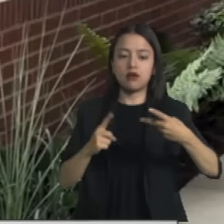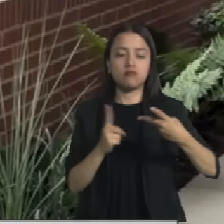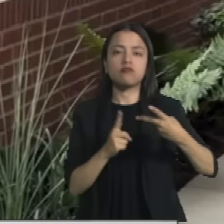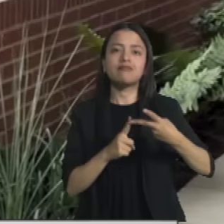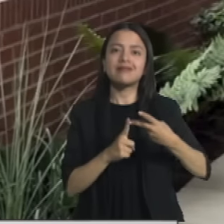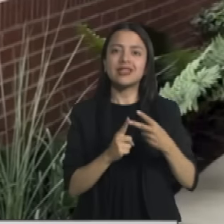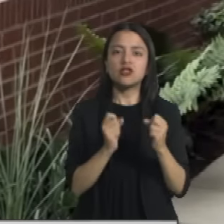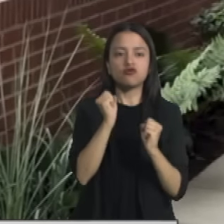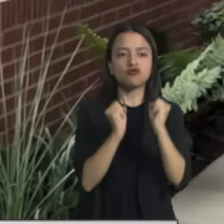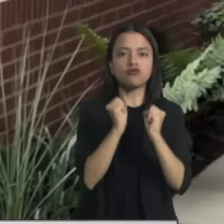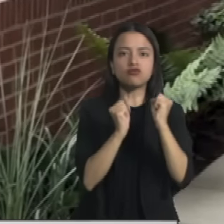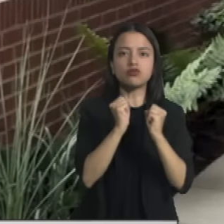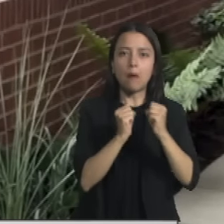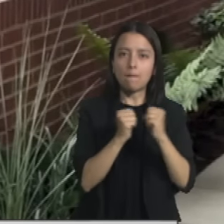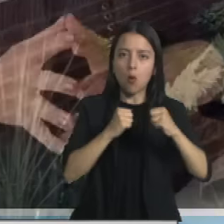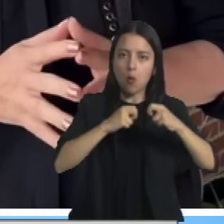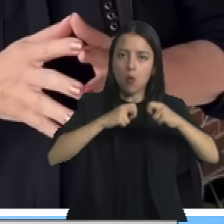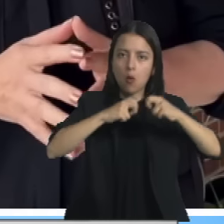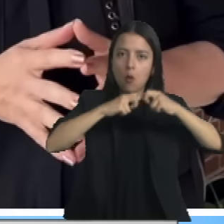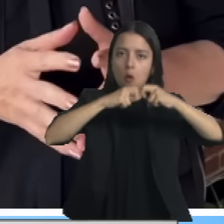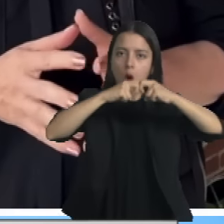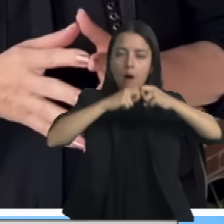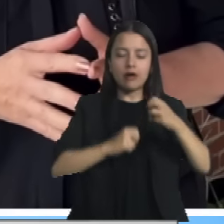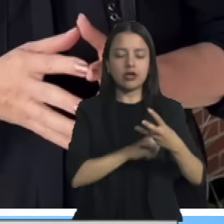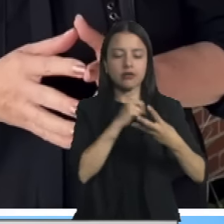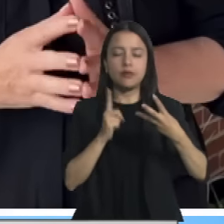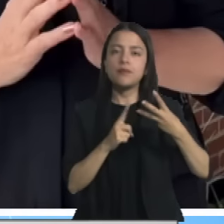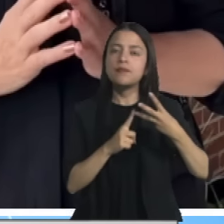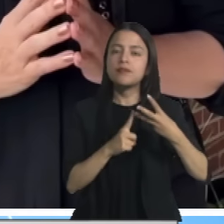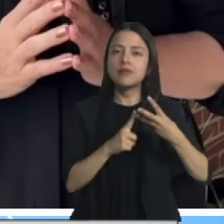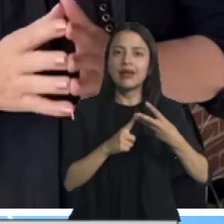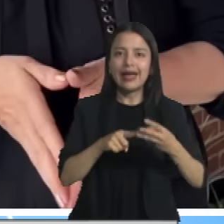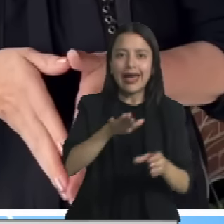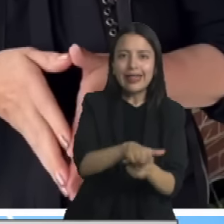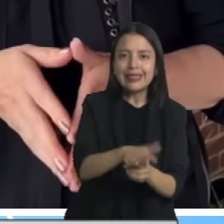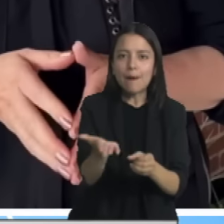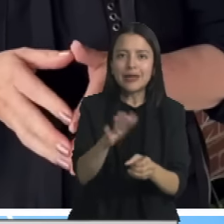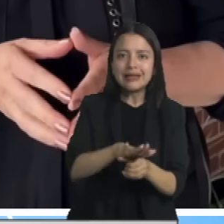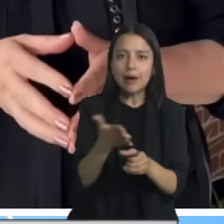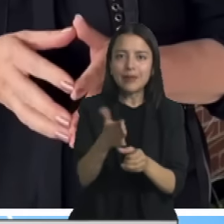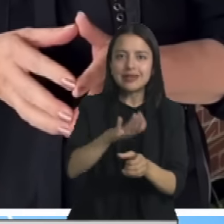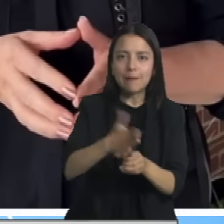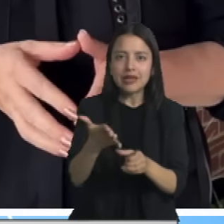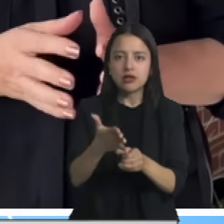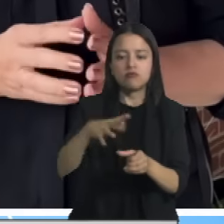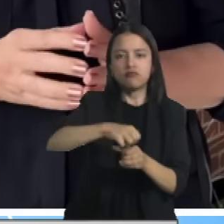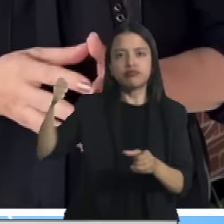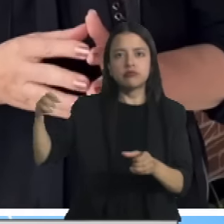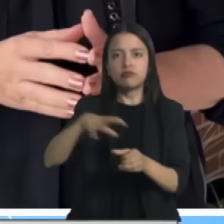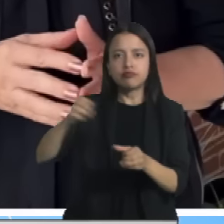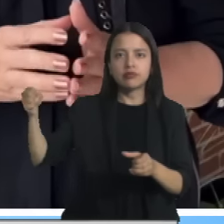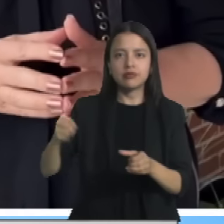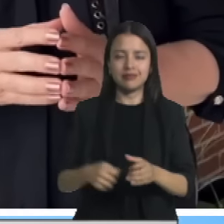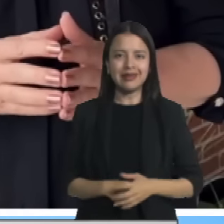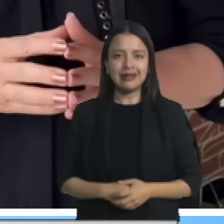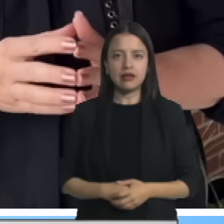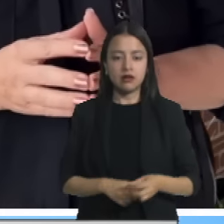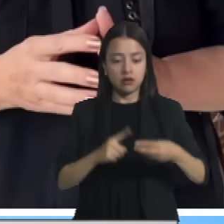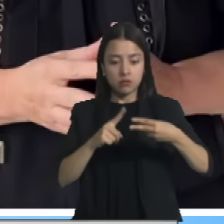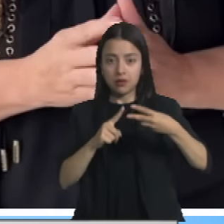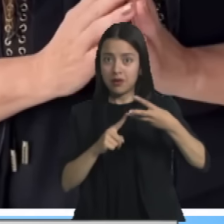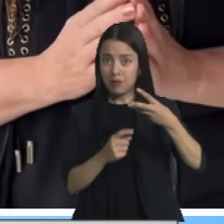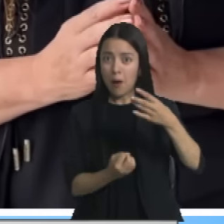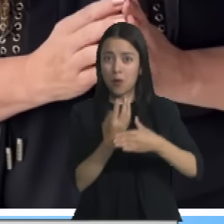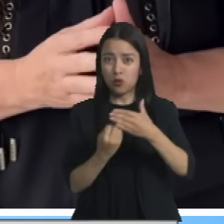de equipos telecontrolados y adicionalmente tapas de seguridad. Estos hurtos, además de